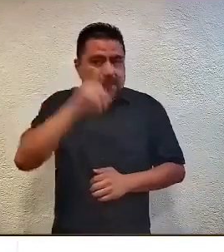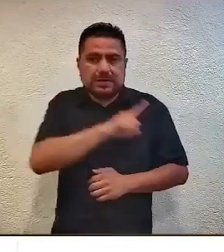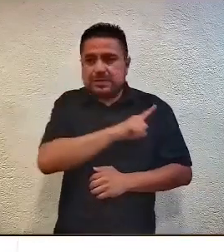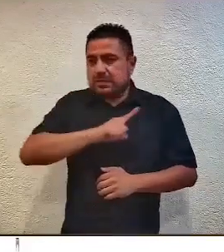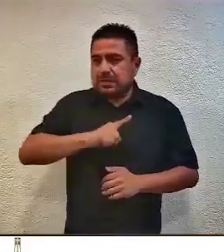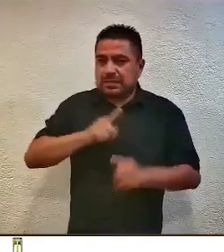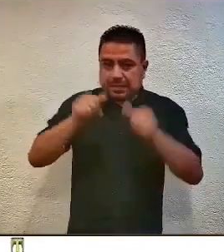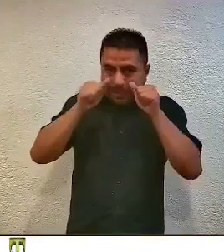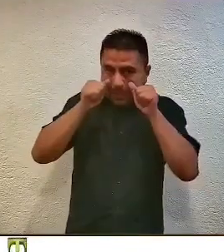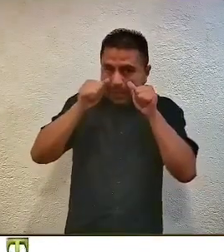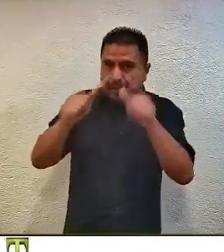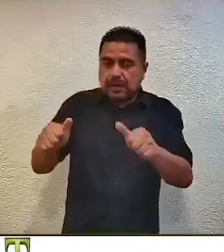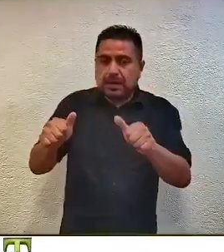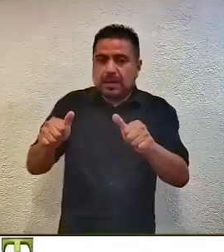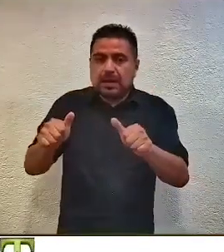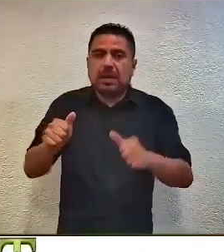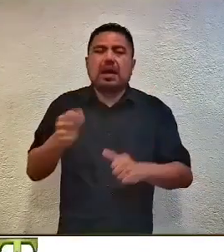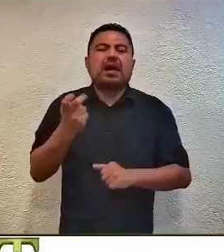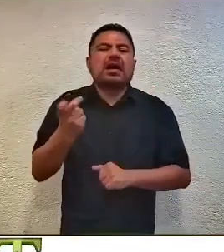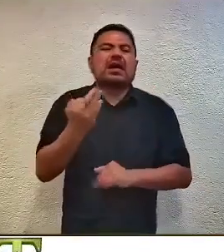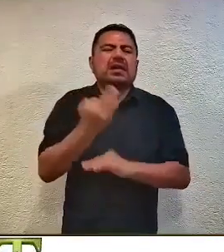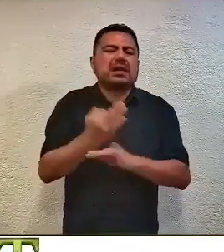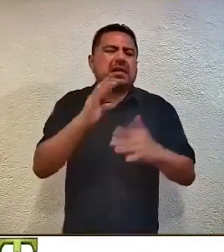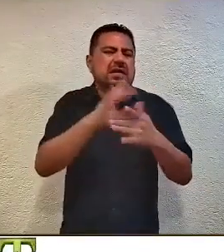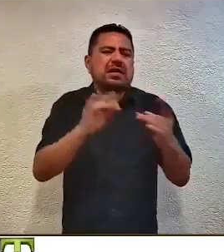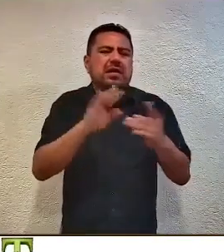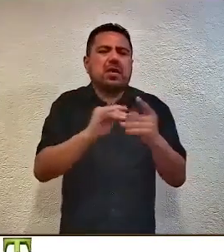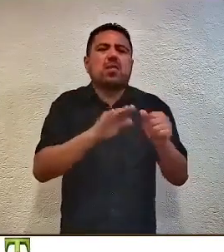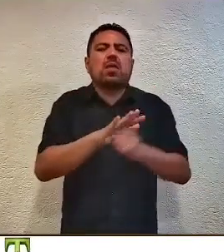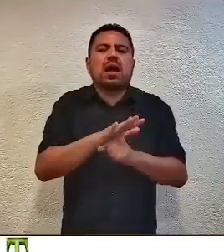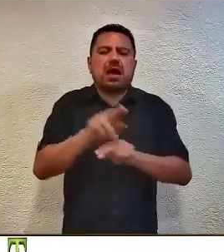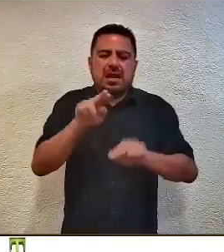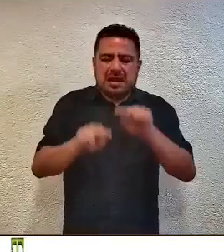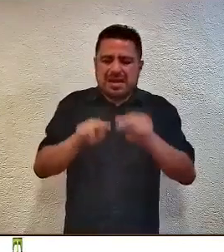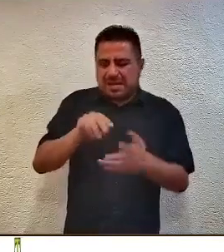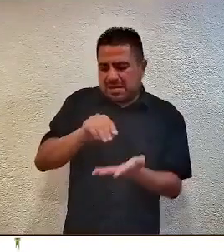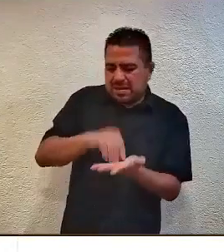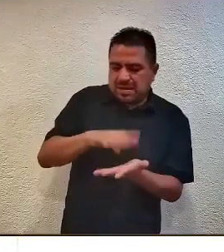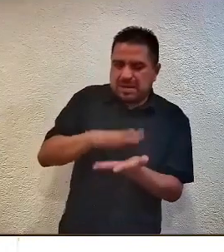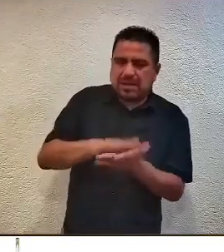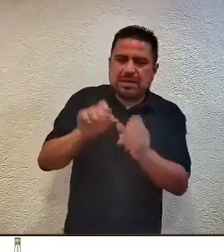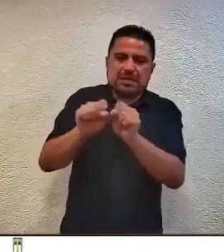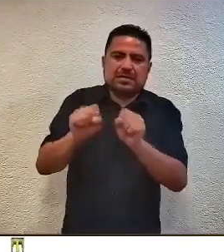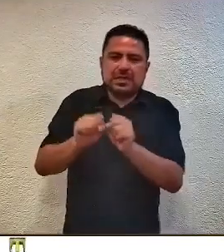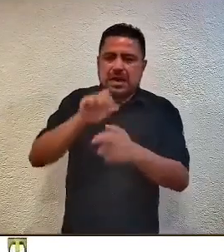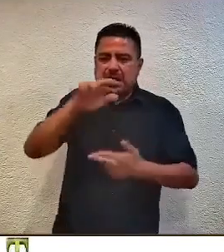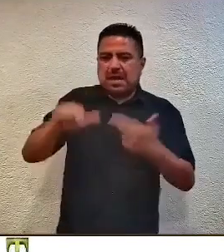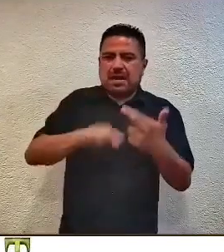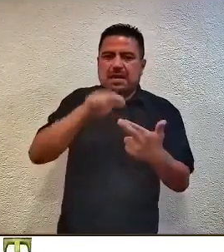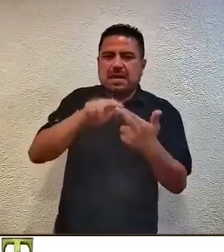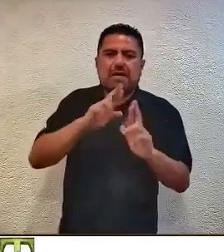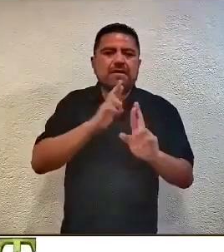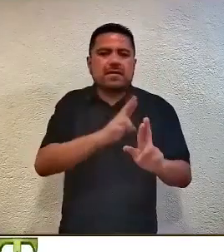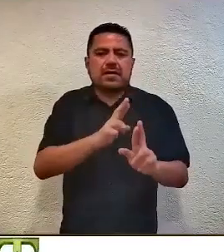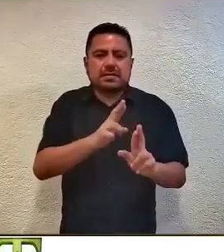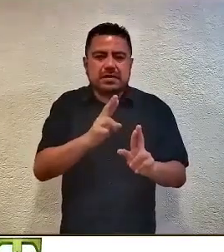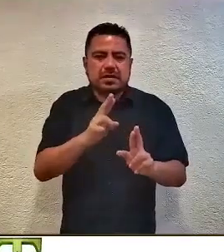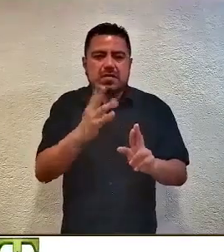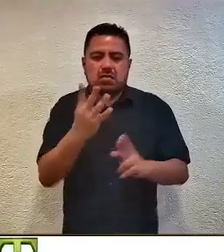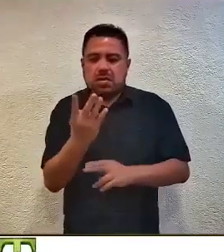atender, y aquí me refiero, pues los parámetros establecidos por la Sala Regional en la resolución de fecha 4 de